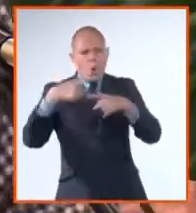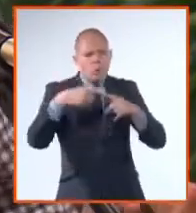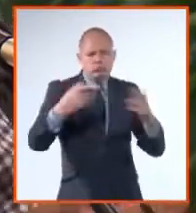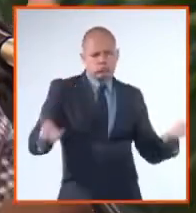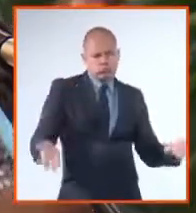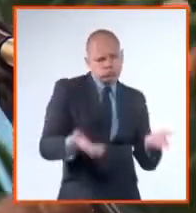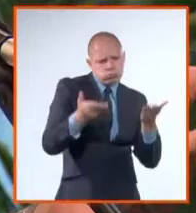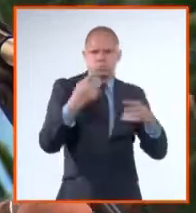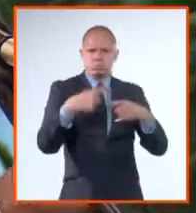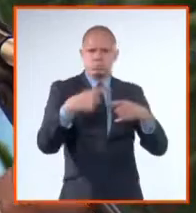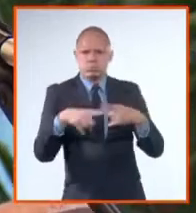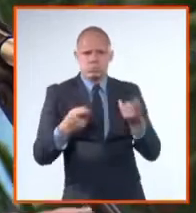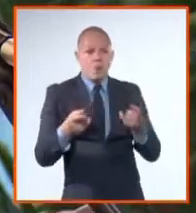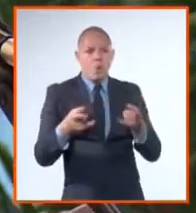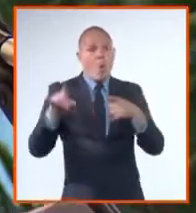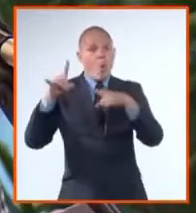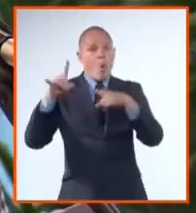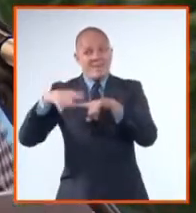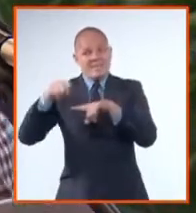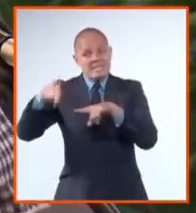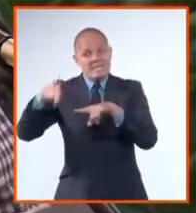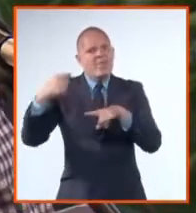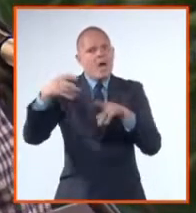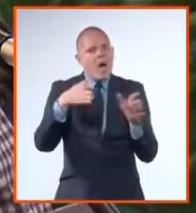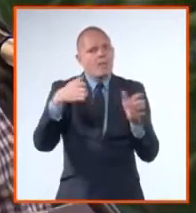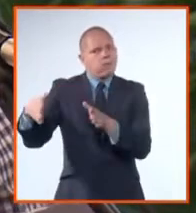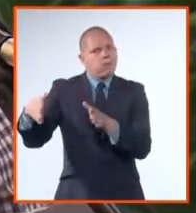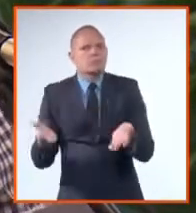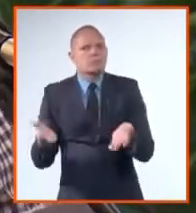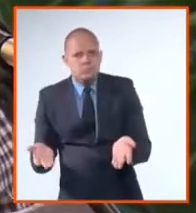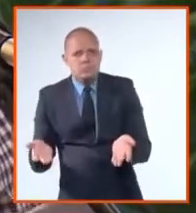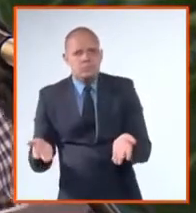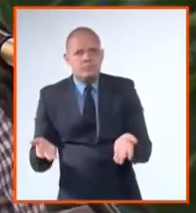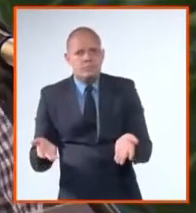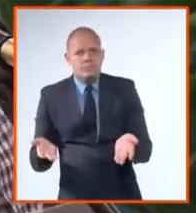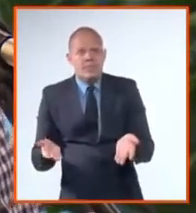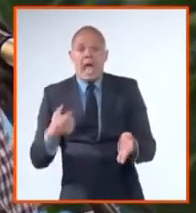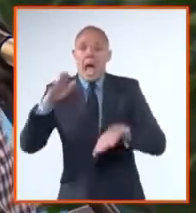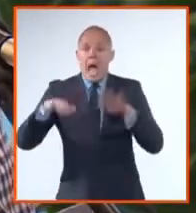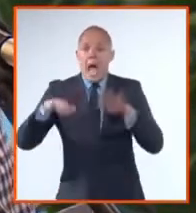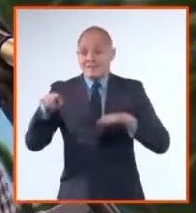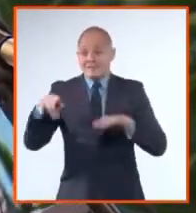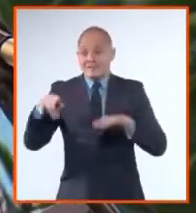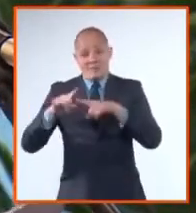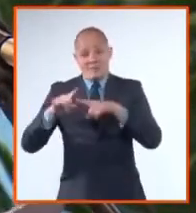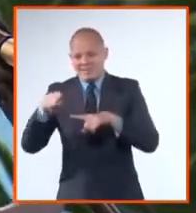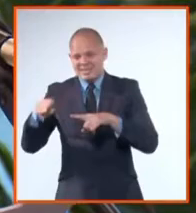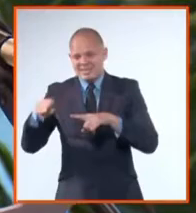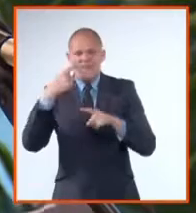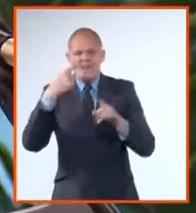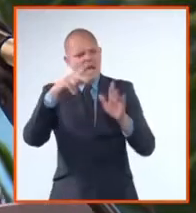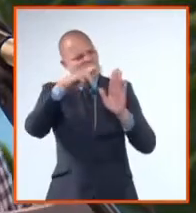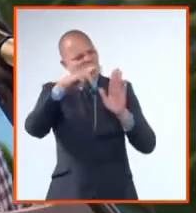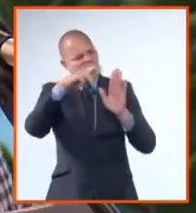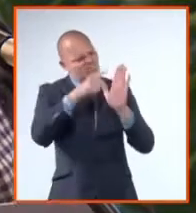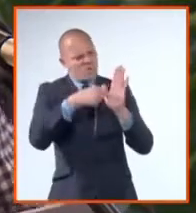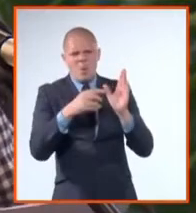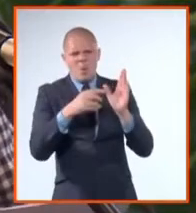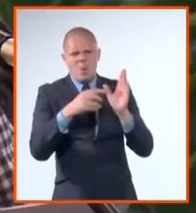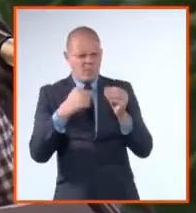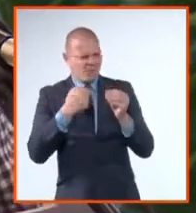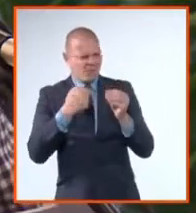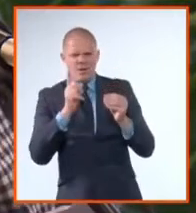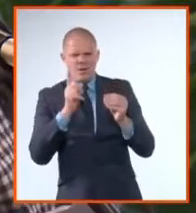gratuito de salud, y en un problema para las universidades que se ven limitadas en sus alcances por regulaciones que no se adaptan a ellas, coartando la